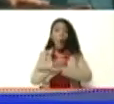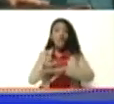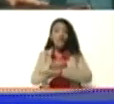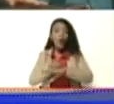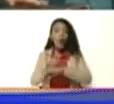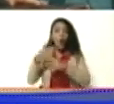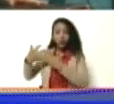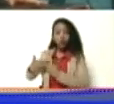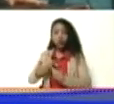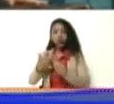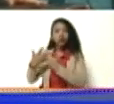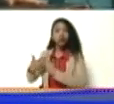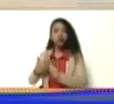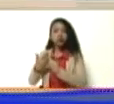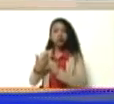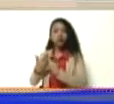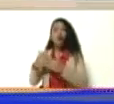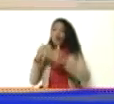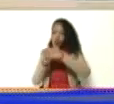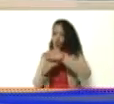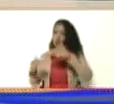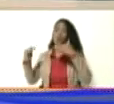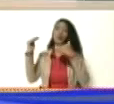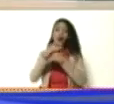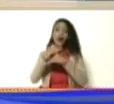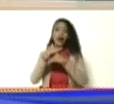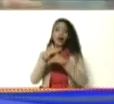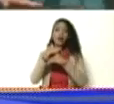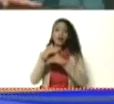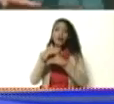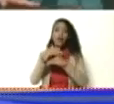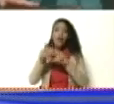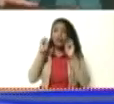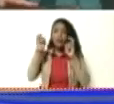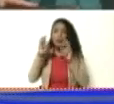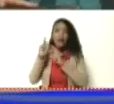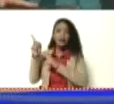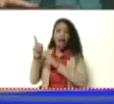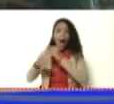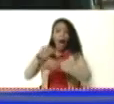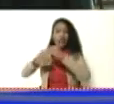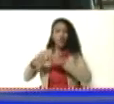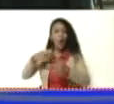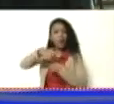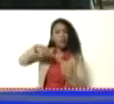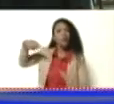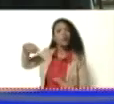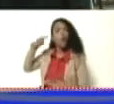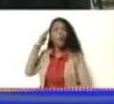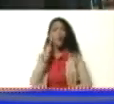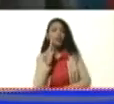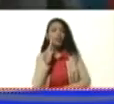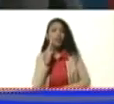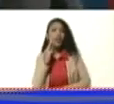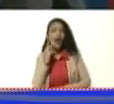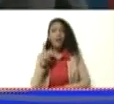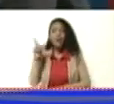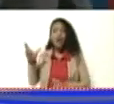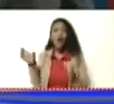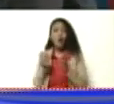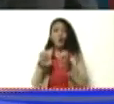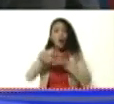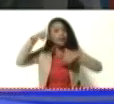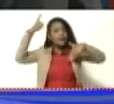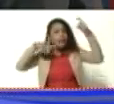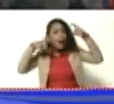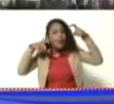Unidos supere la demonización que han hecho de la revolución bolivariana, del comandante